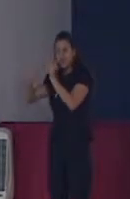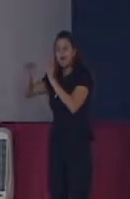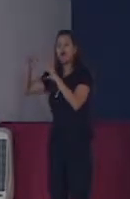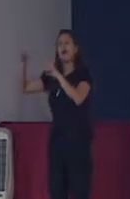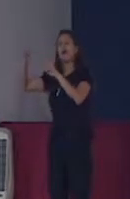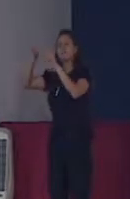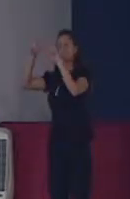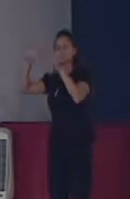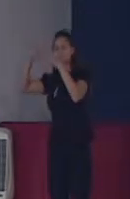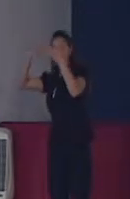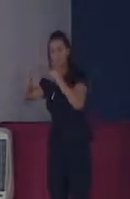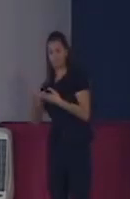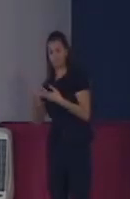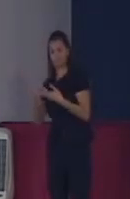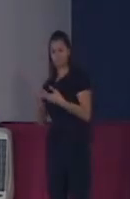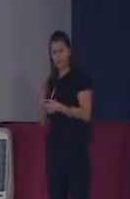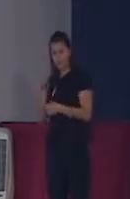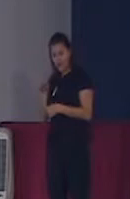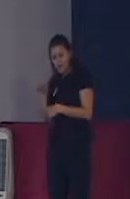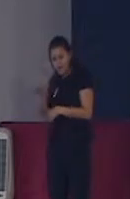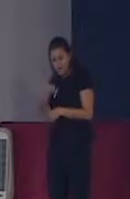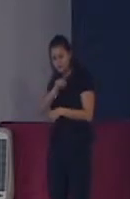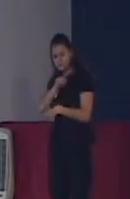de discapacidad y que están,